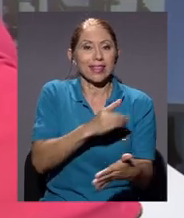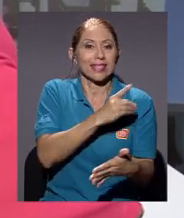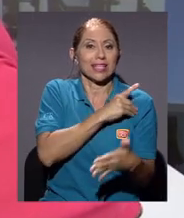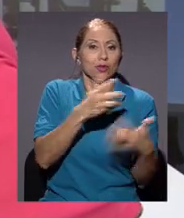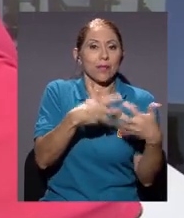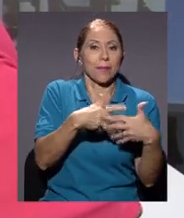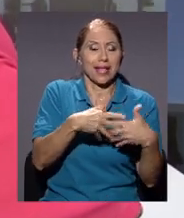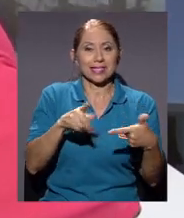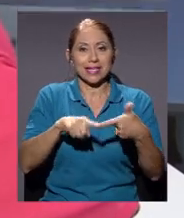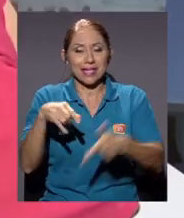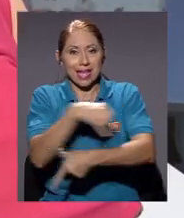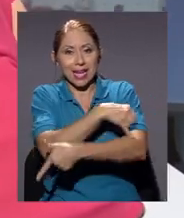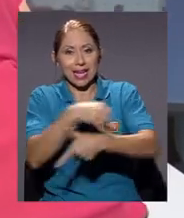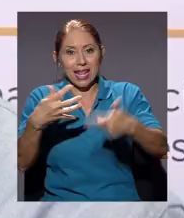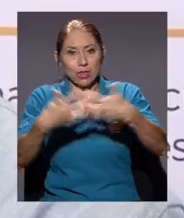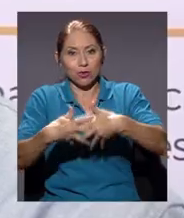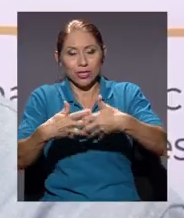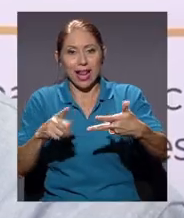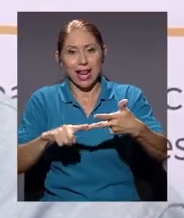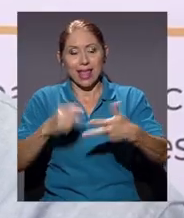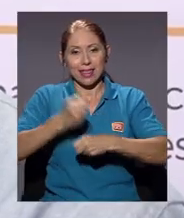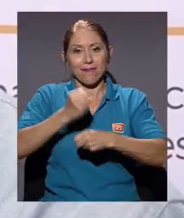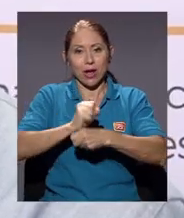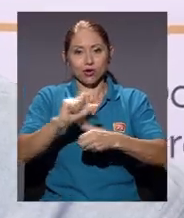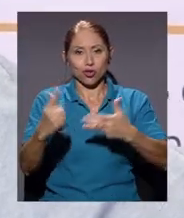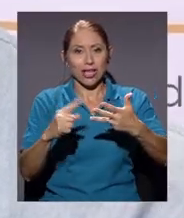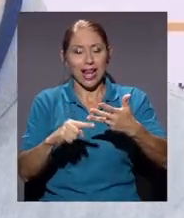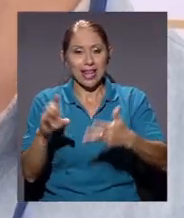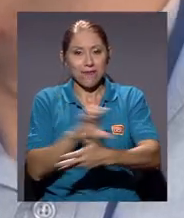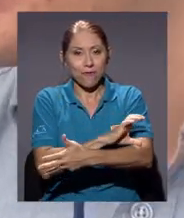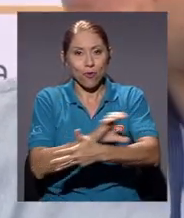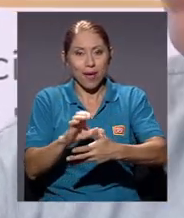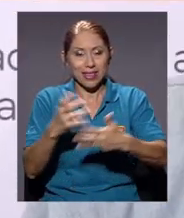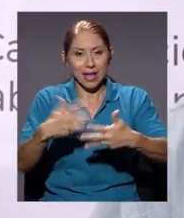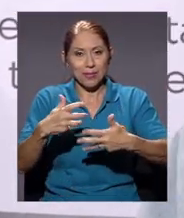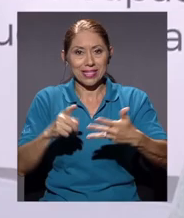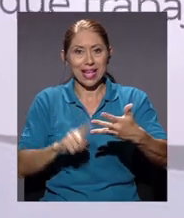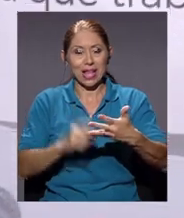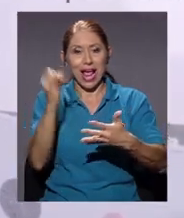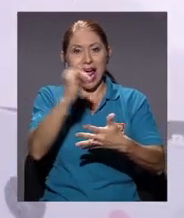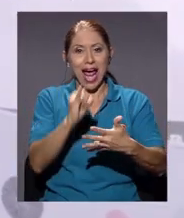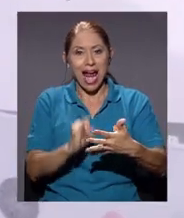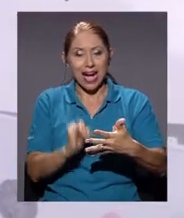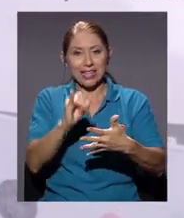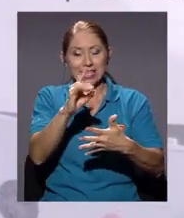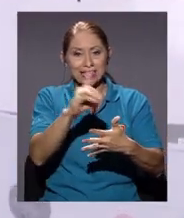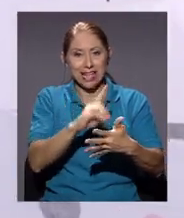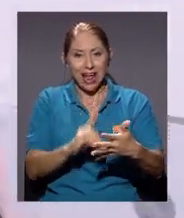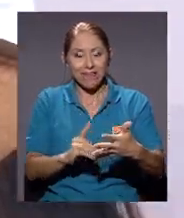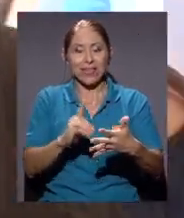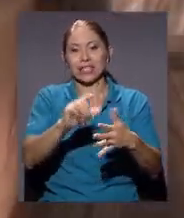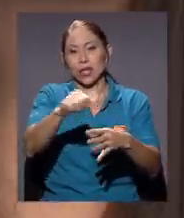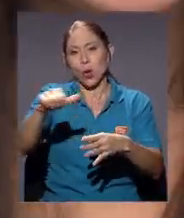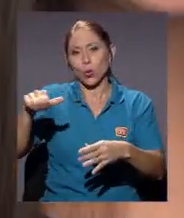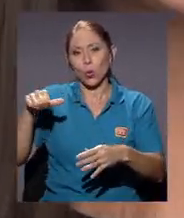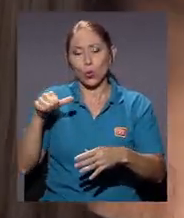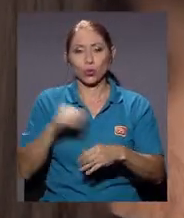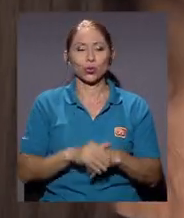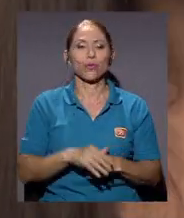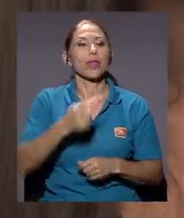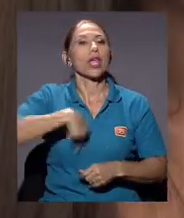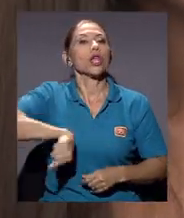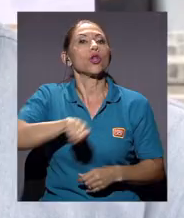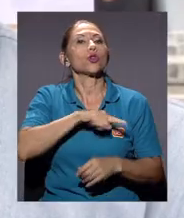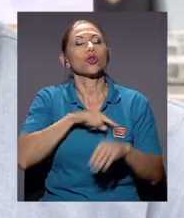Empresas, Ingeniería Industrial, Trabajo Social, Informática Empresarial, Artes Gráficas, entre otros. Y nosotros